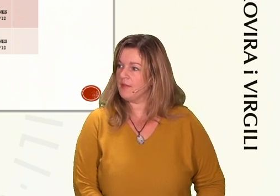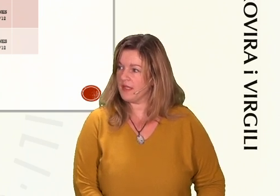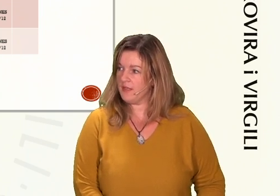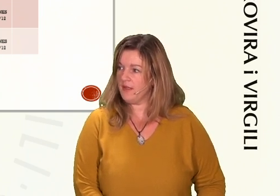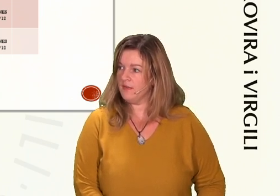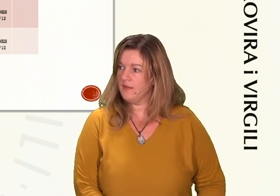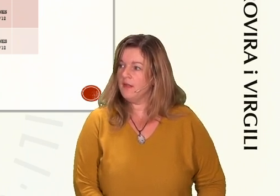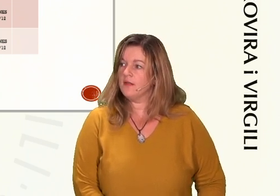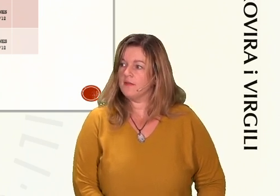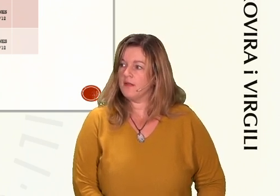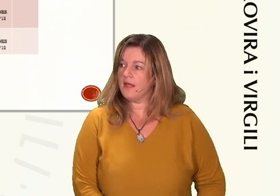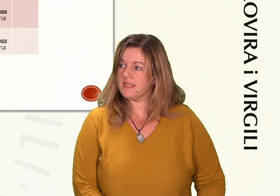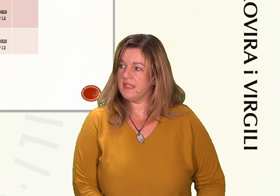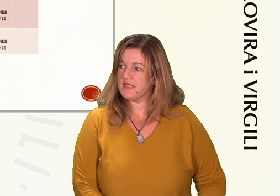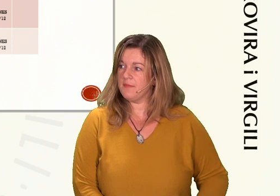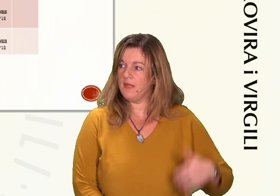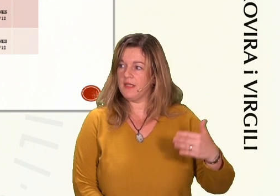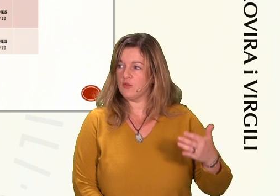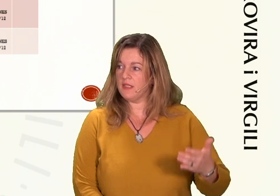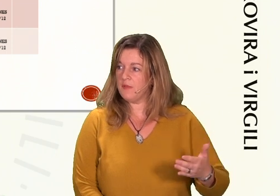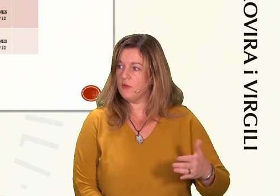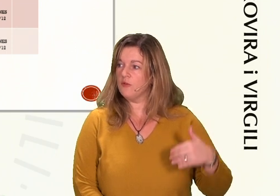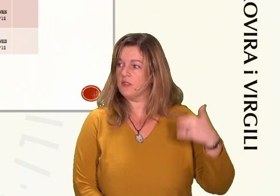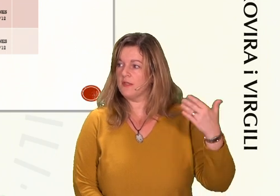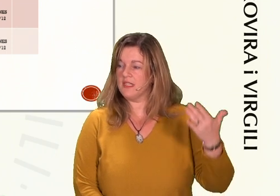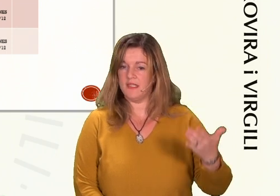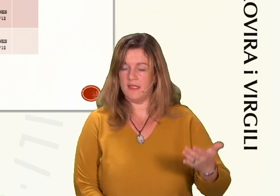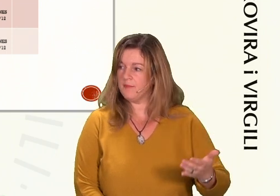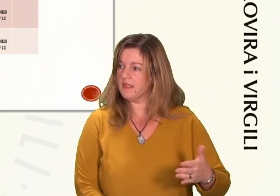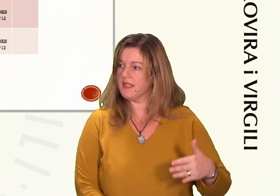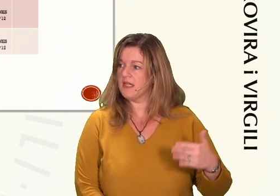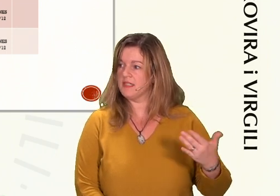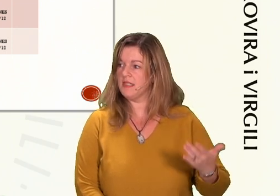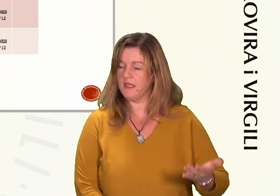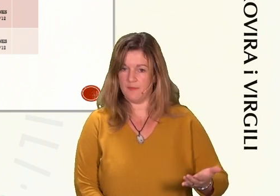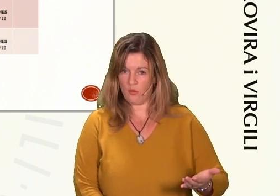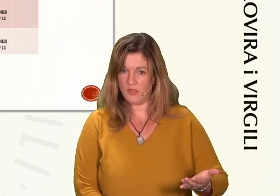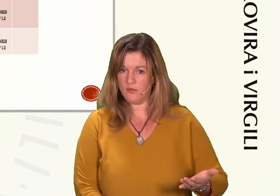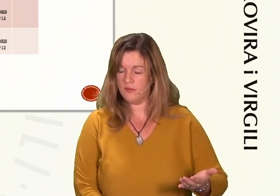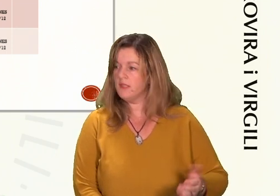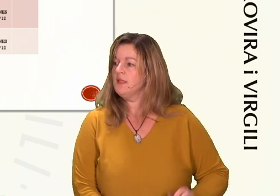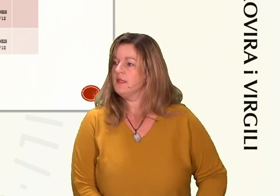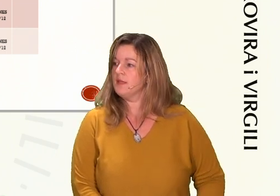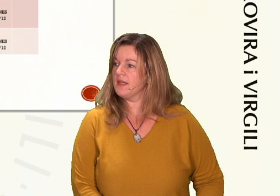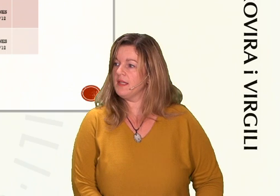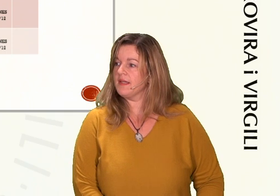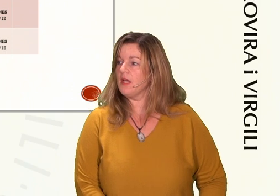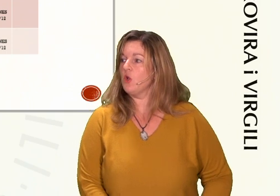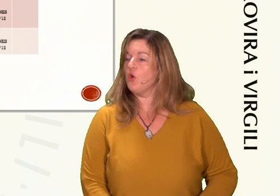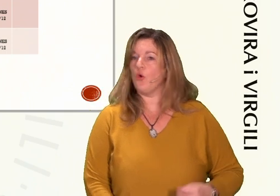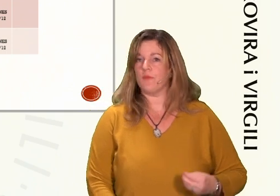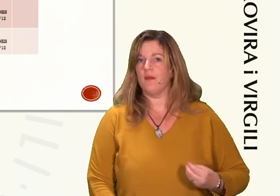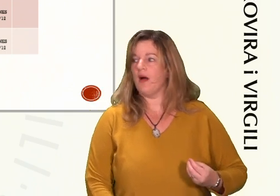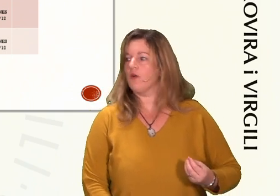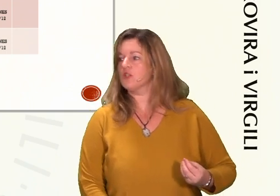el primer tema. La siguiente semana abriremos el tema 2, la siguiente el tema 3 y la siguiente el tema 4. De manera que